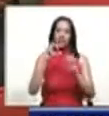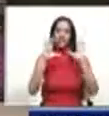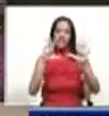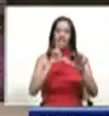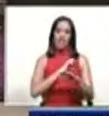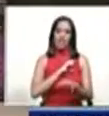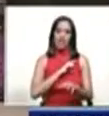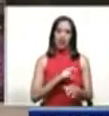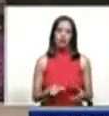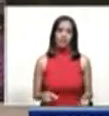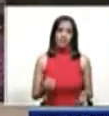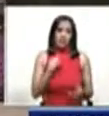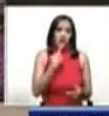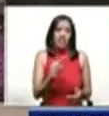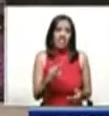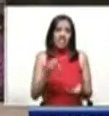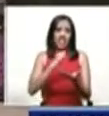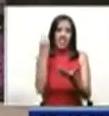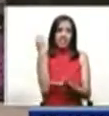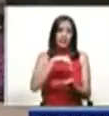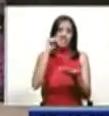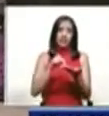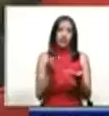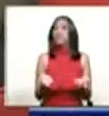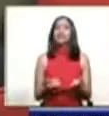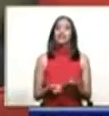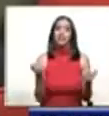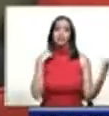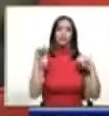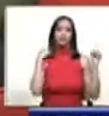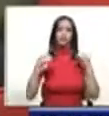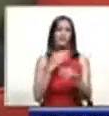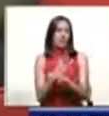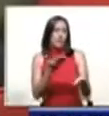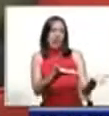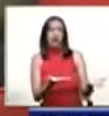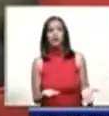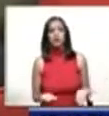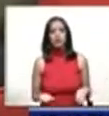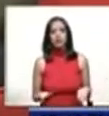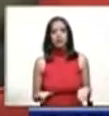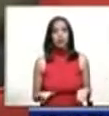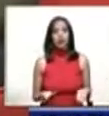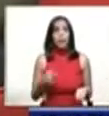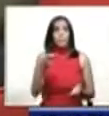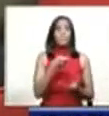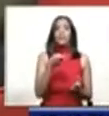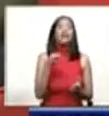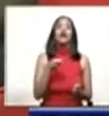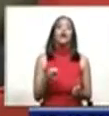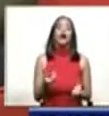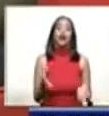dice la Asamblea, que está en desacato desde que se juramentó. ¿A qué están jugando ellos? La propuesta de ellos es la siguiente. ¿A qué van a jugar? Van a jugar a crear una